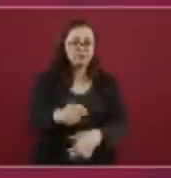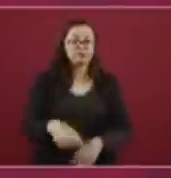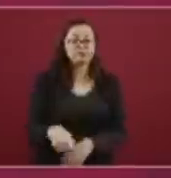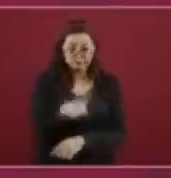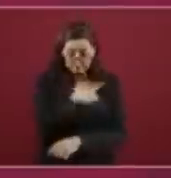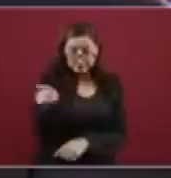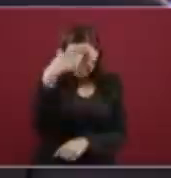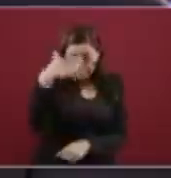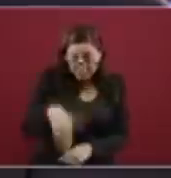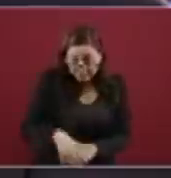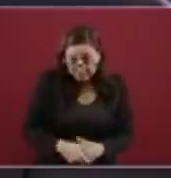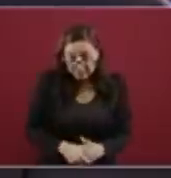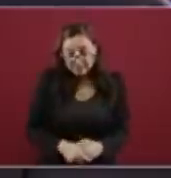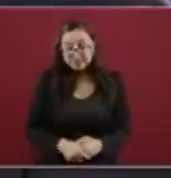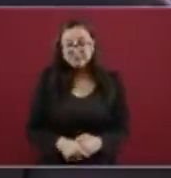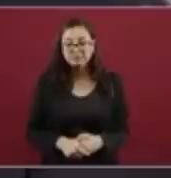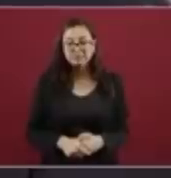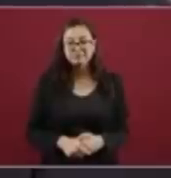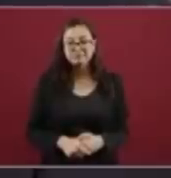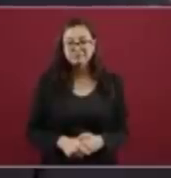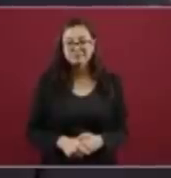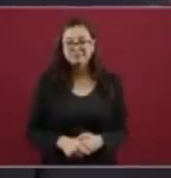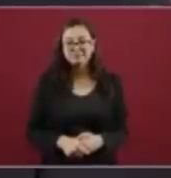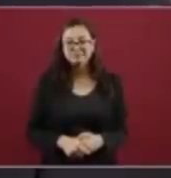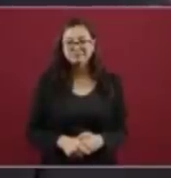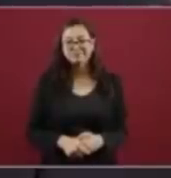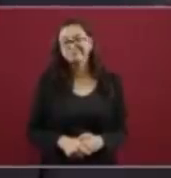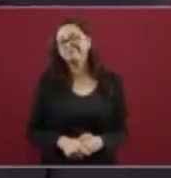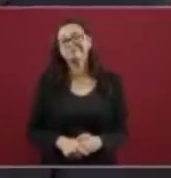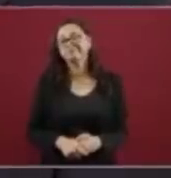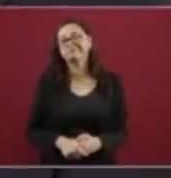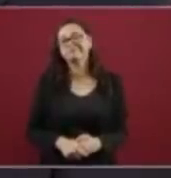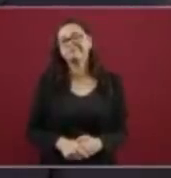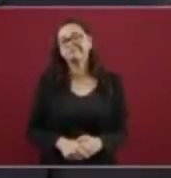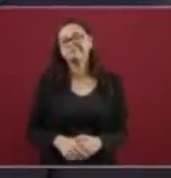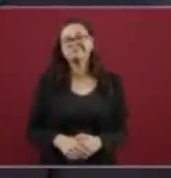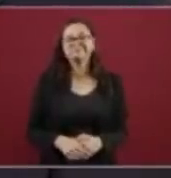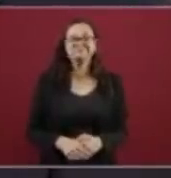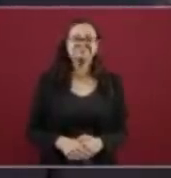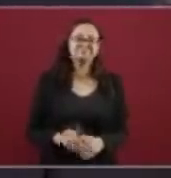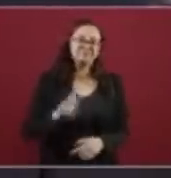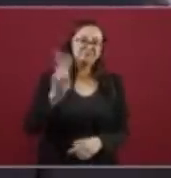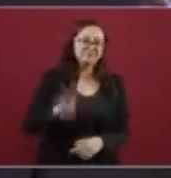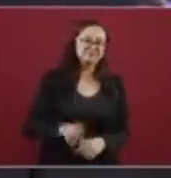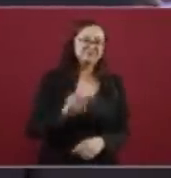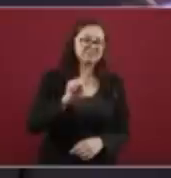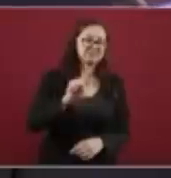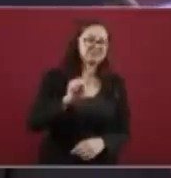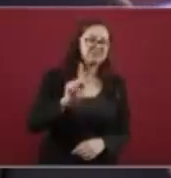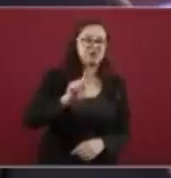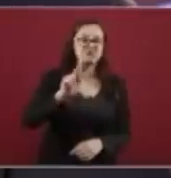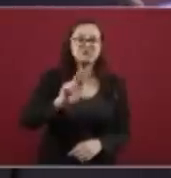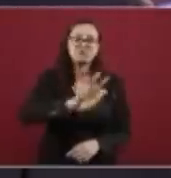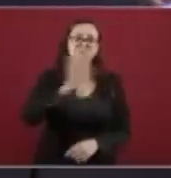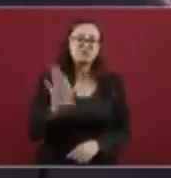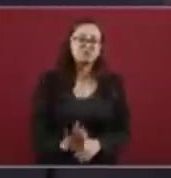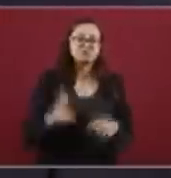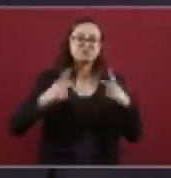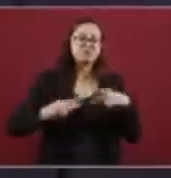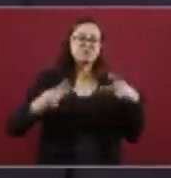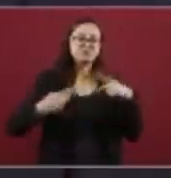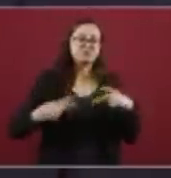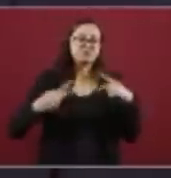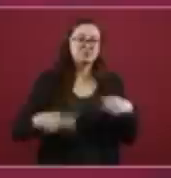garantizar que el 75, el 80% de la población